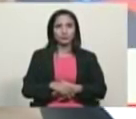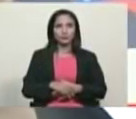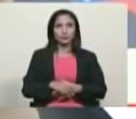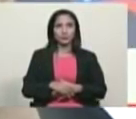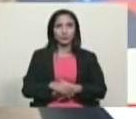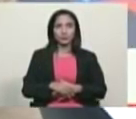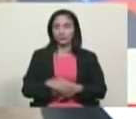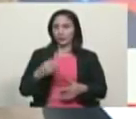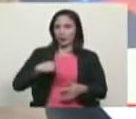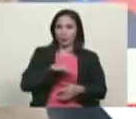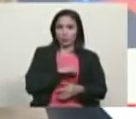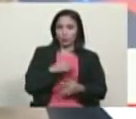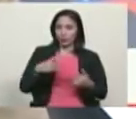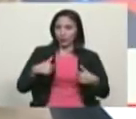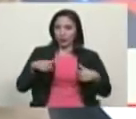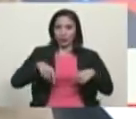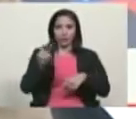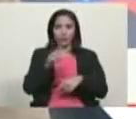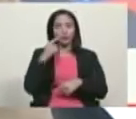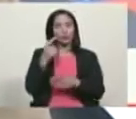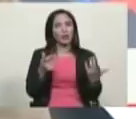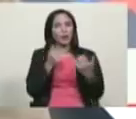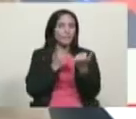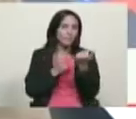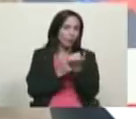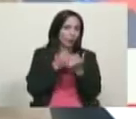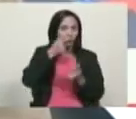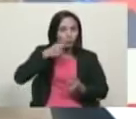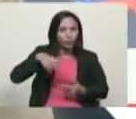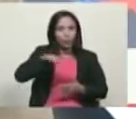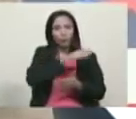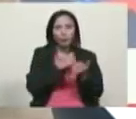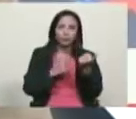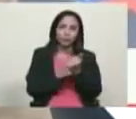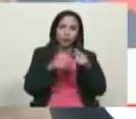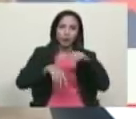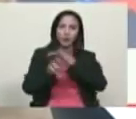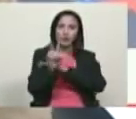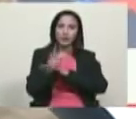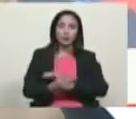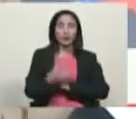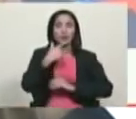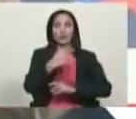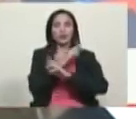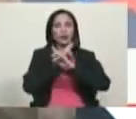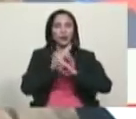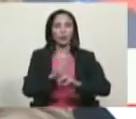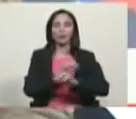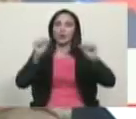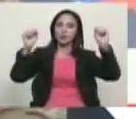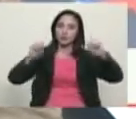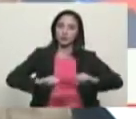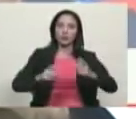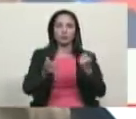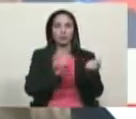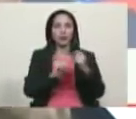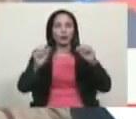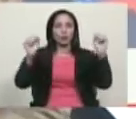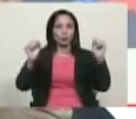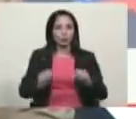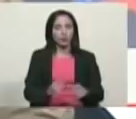Y nosotros desde Venezuela, a nombre de todo el pueblo de nuestra amada patria, decimos sí al diálogo, sí